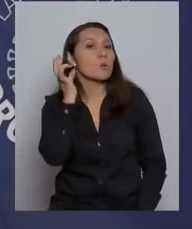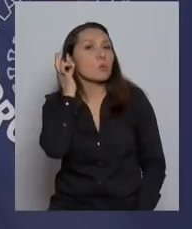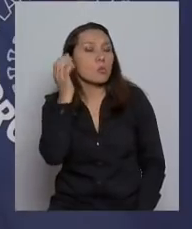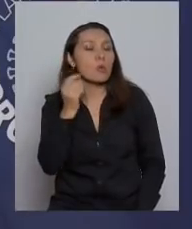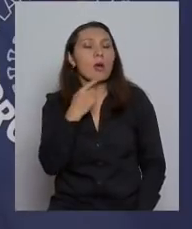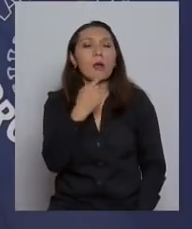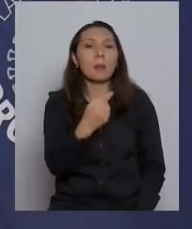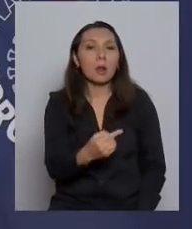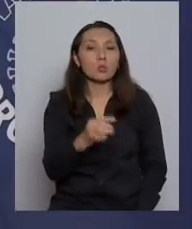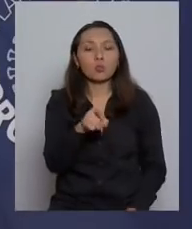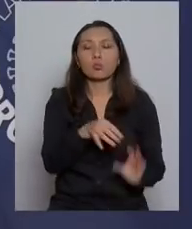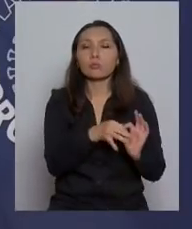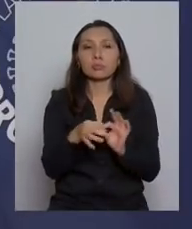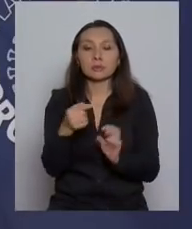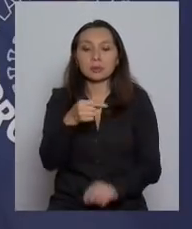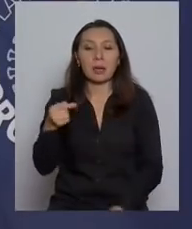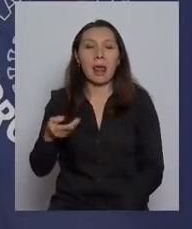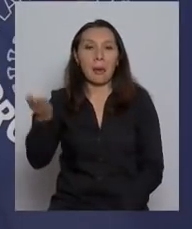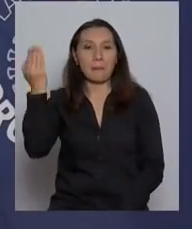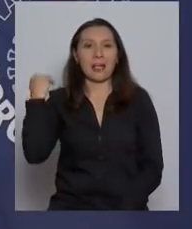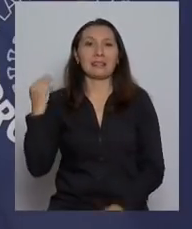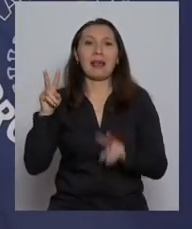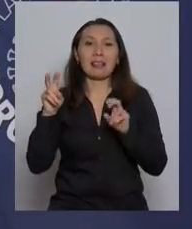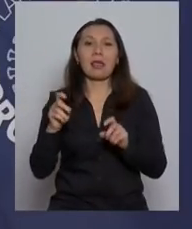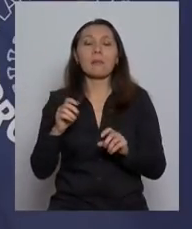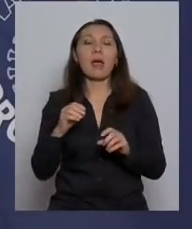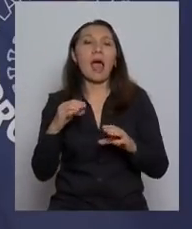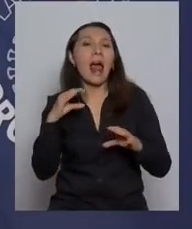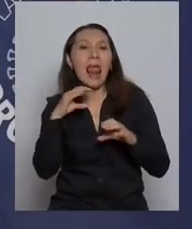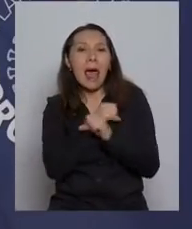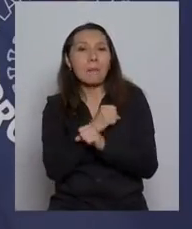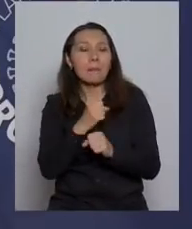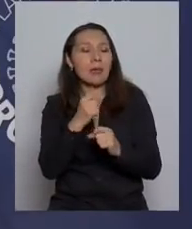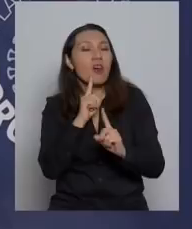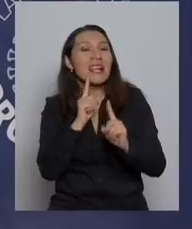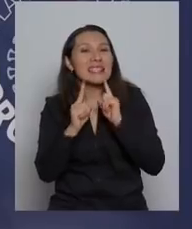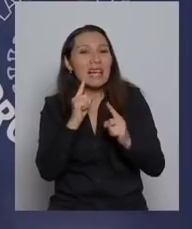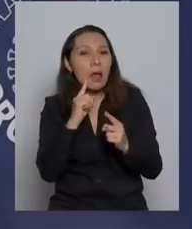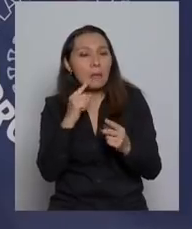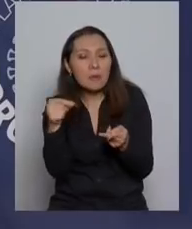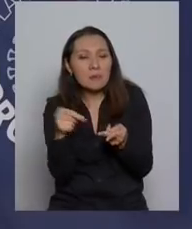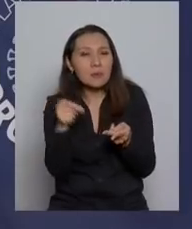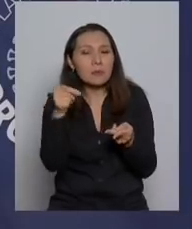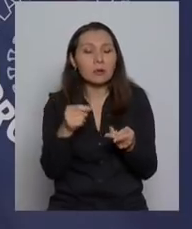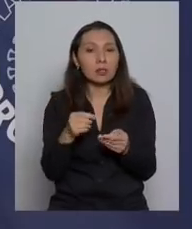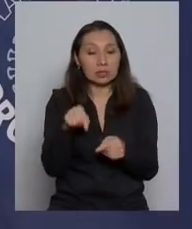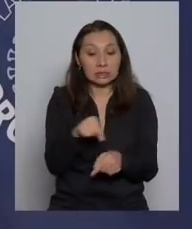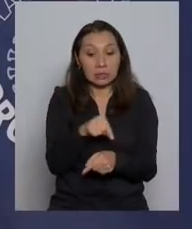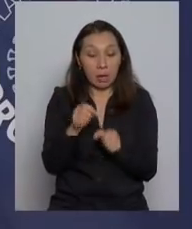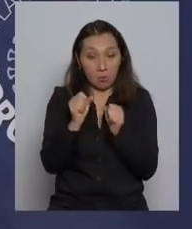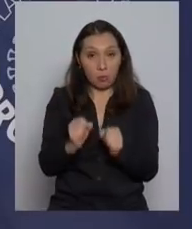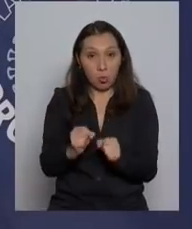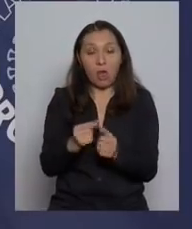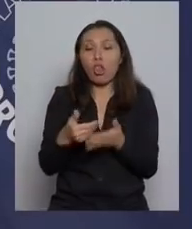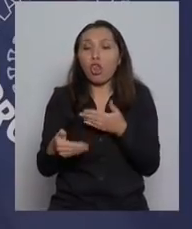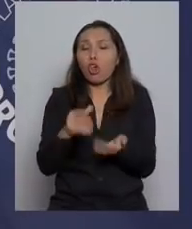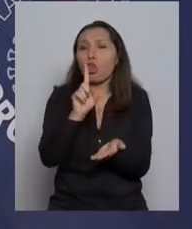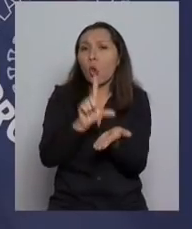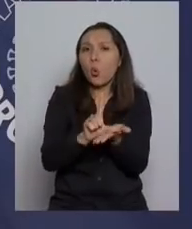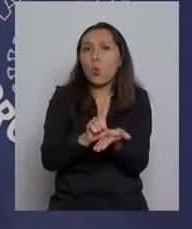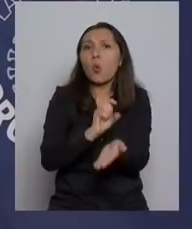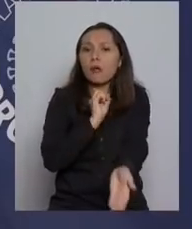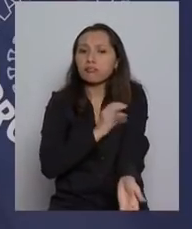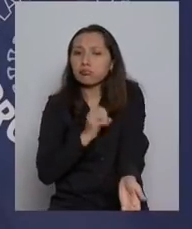por algo que usted había hecho relación la semana pasada por los test rápidos. ¿Van a llegar esta semana a nuestro país? ¿A qué zonas podrían ser